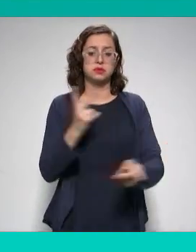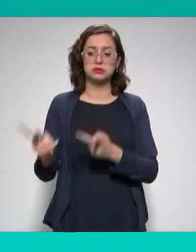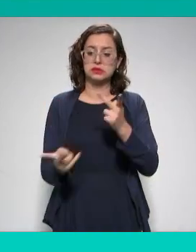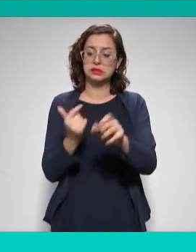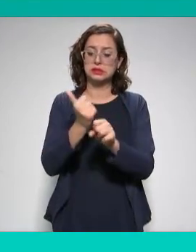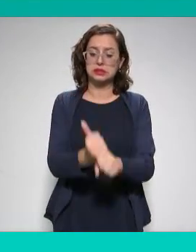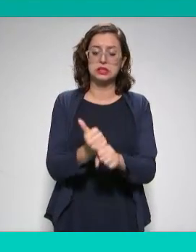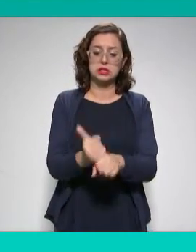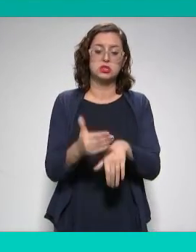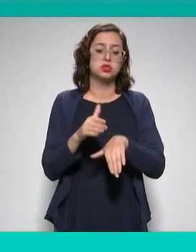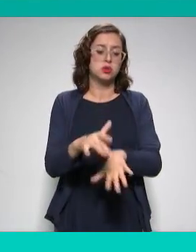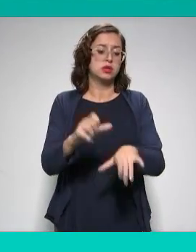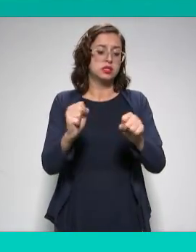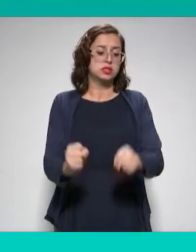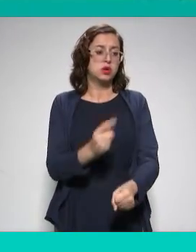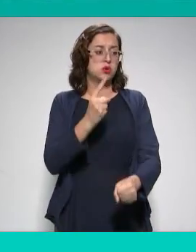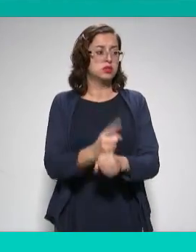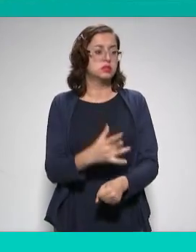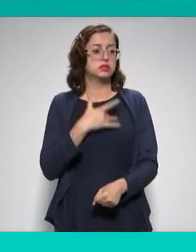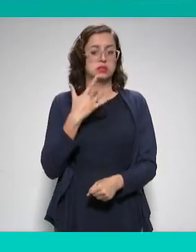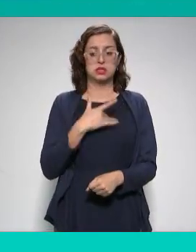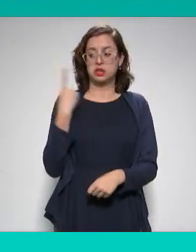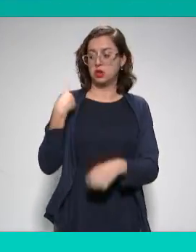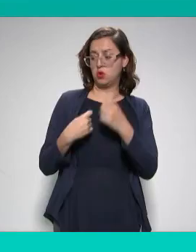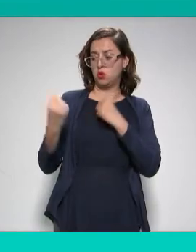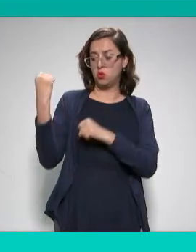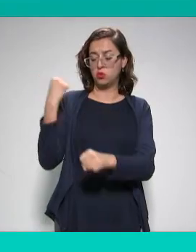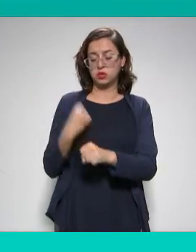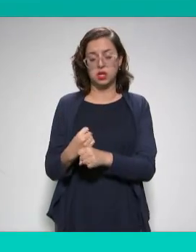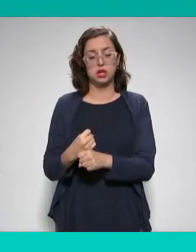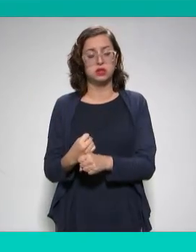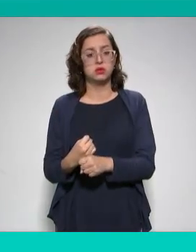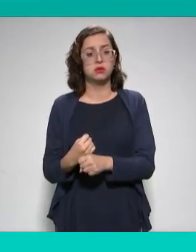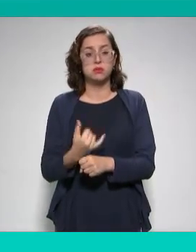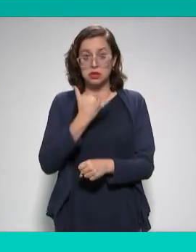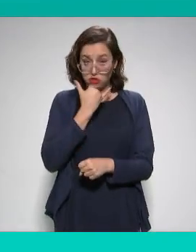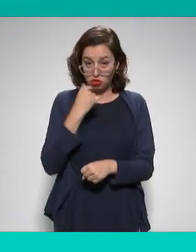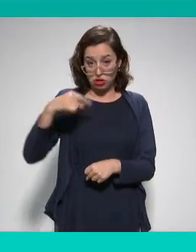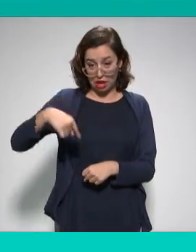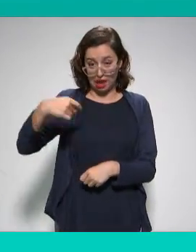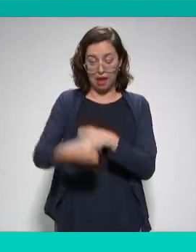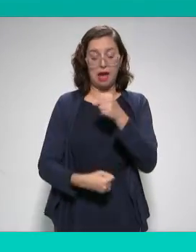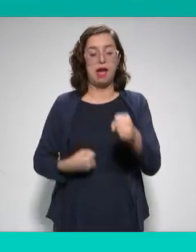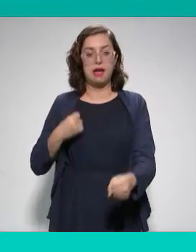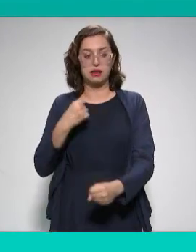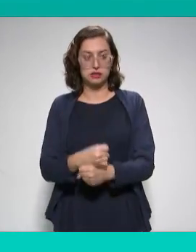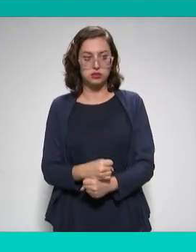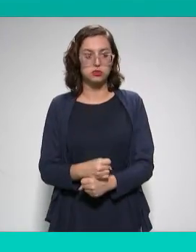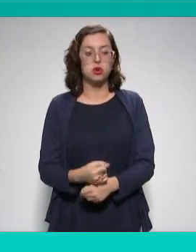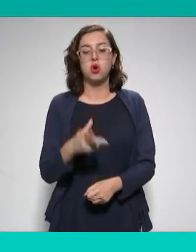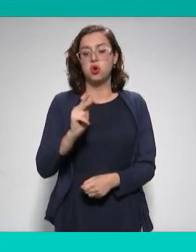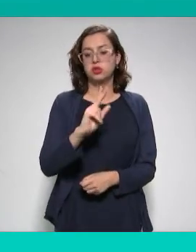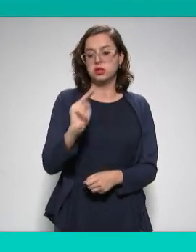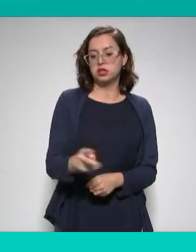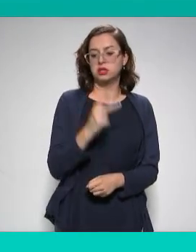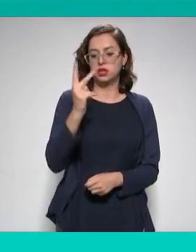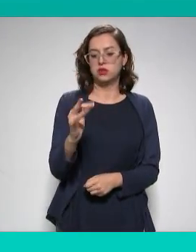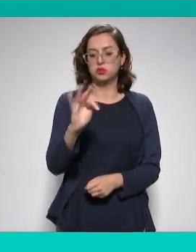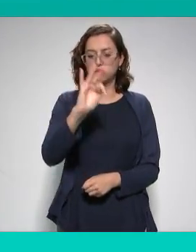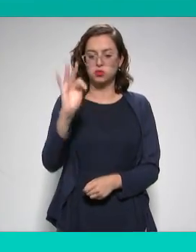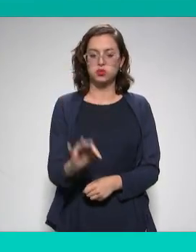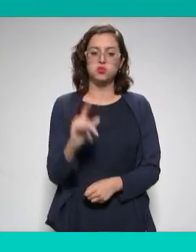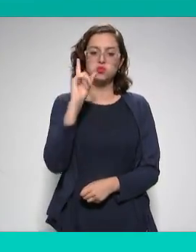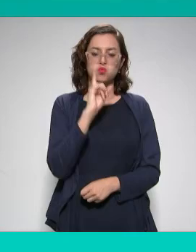sobre seguridad pública a penas del año pasado de este año perdón indicó que 82 por ciento de las mujeres